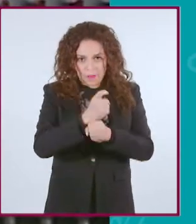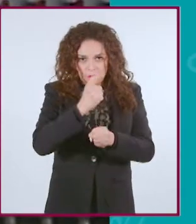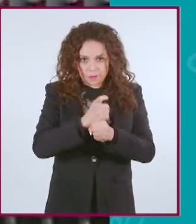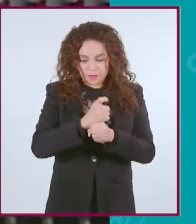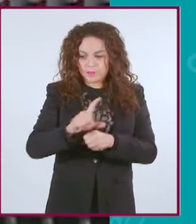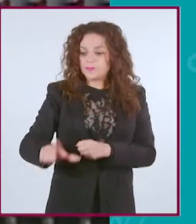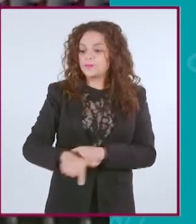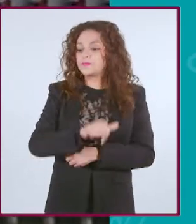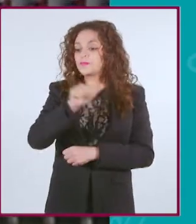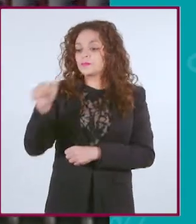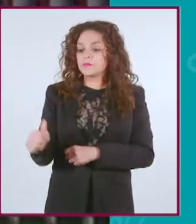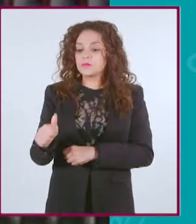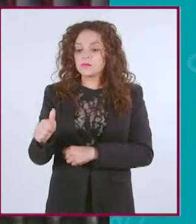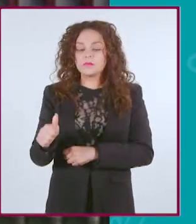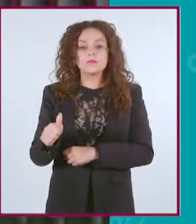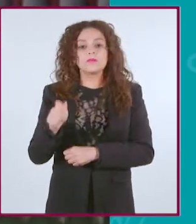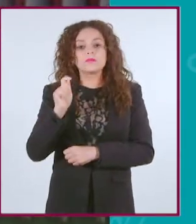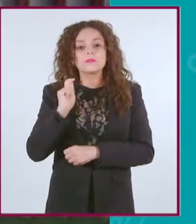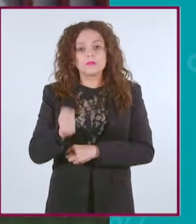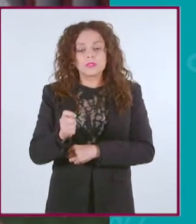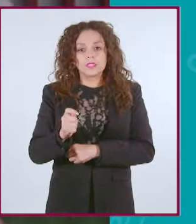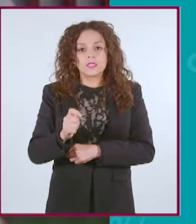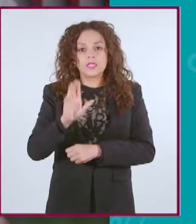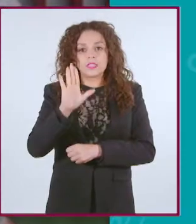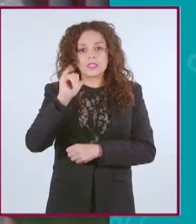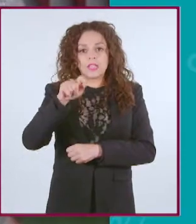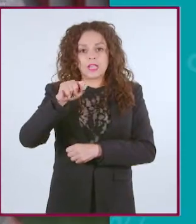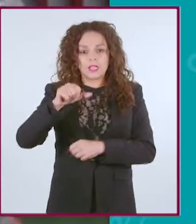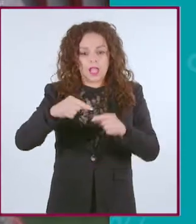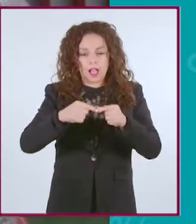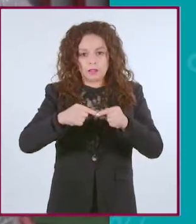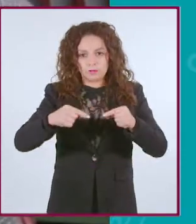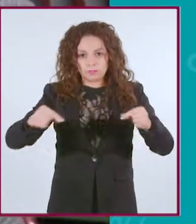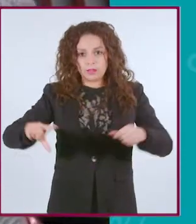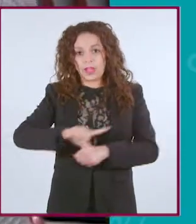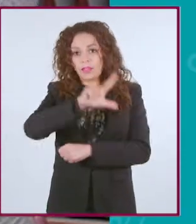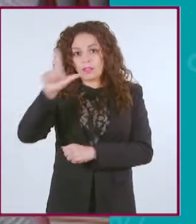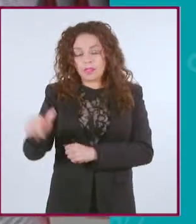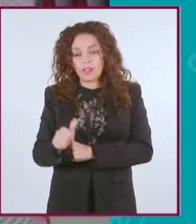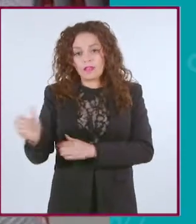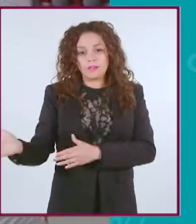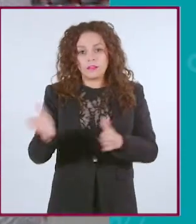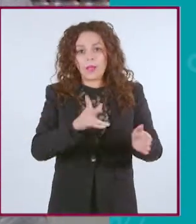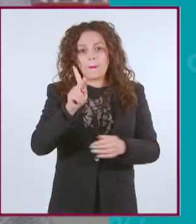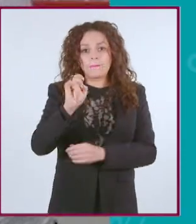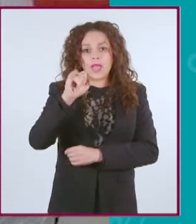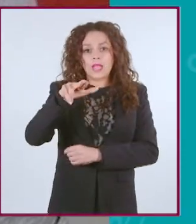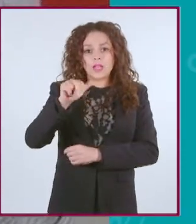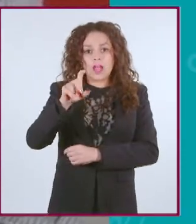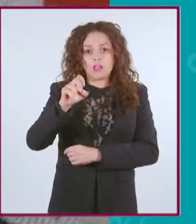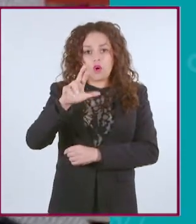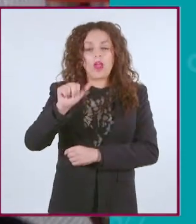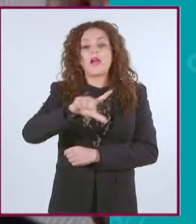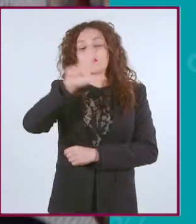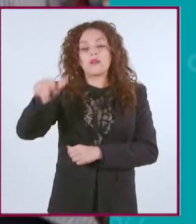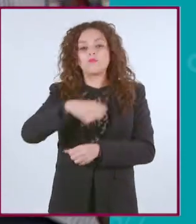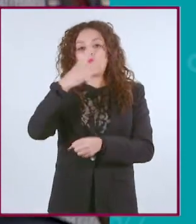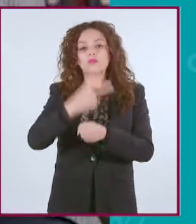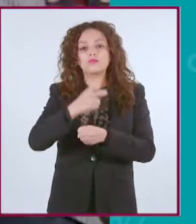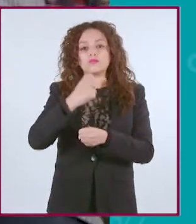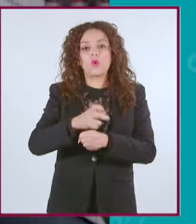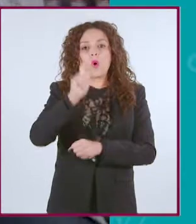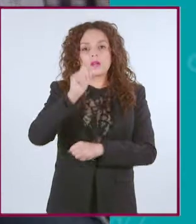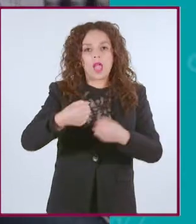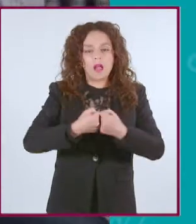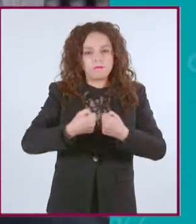seguimos con la reunidora de cintas, después pasamos por la peinadora, después el estirador de segundo paso, después